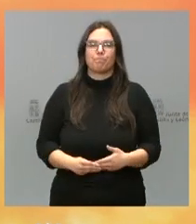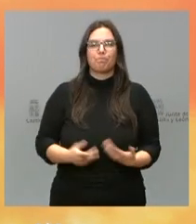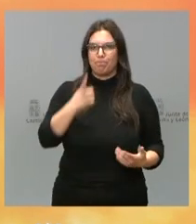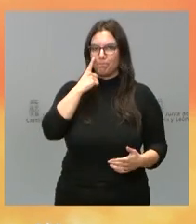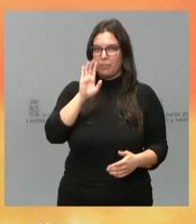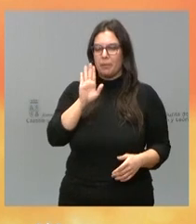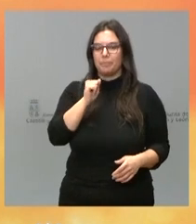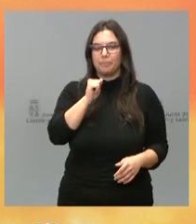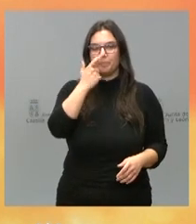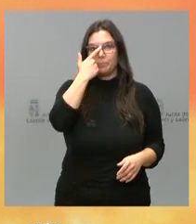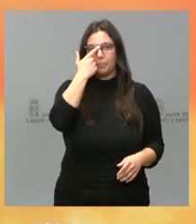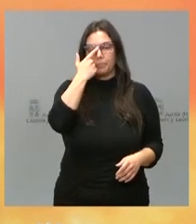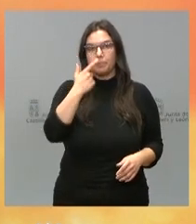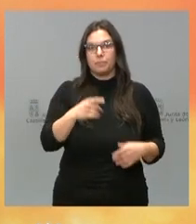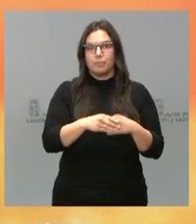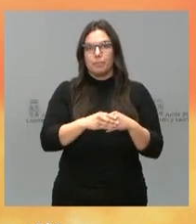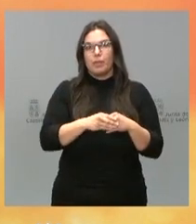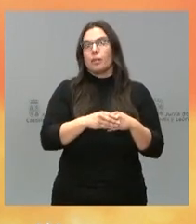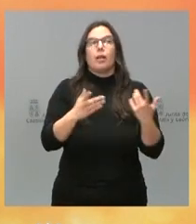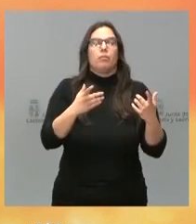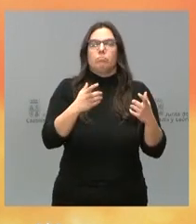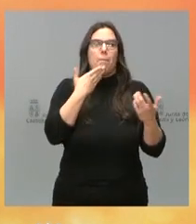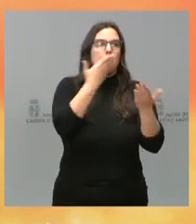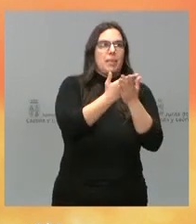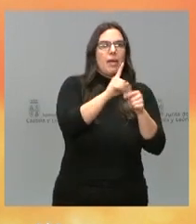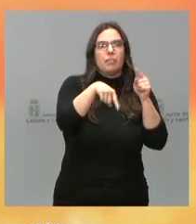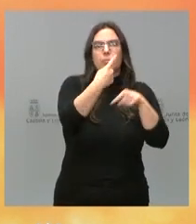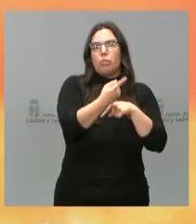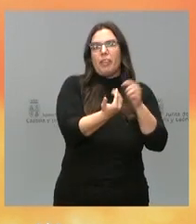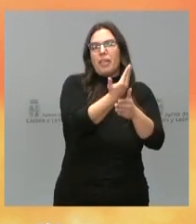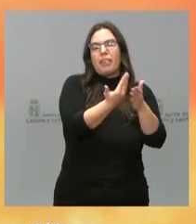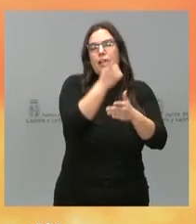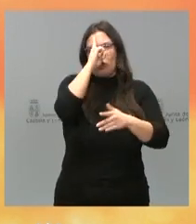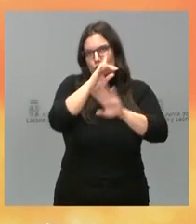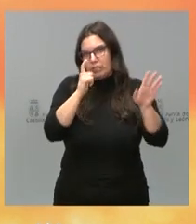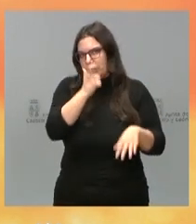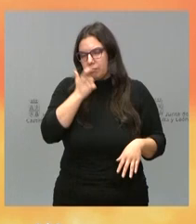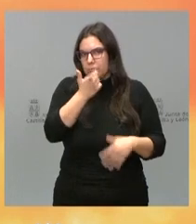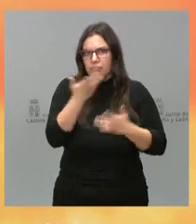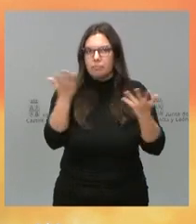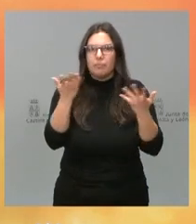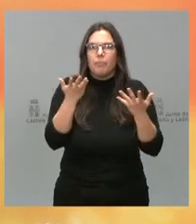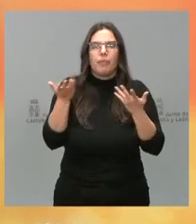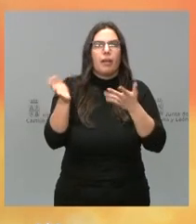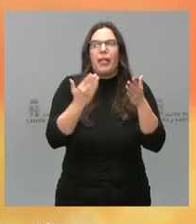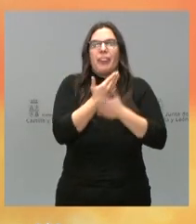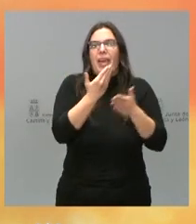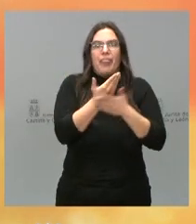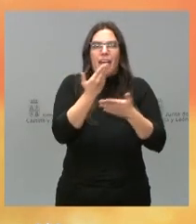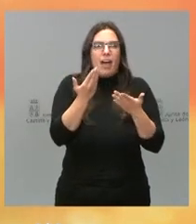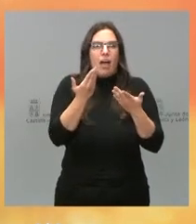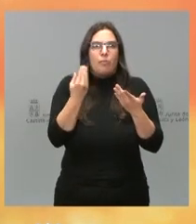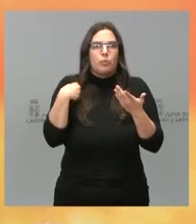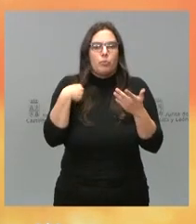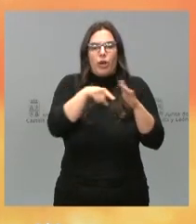ver llega a los pocos días una vez solicitados no sé lo que se trata lo que se tarde pues los días que se tardan